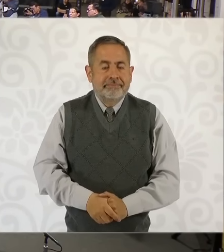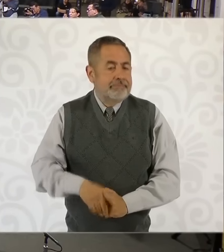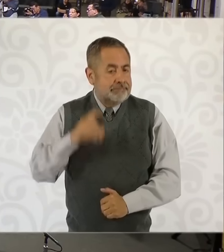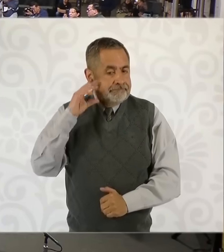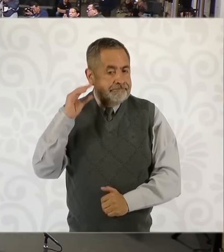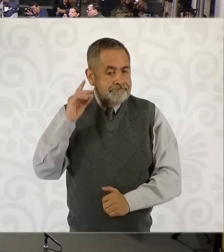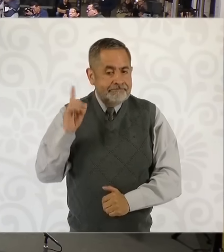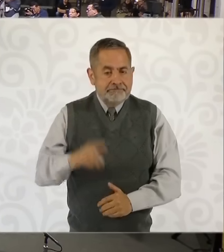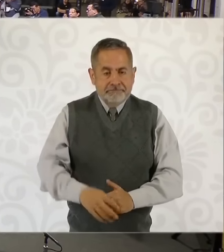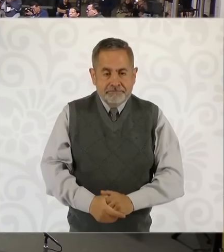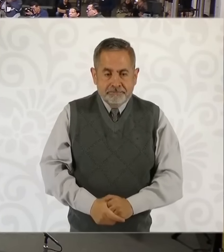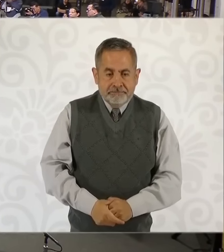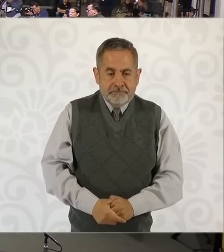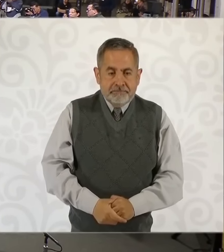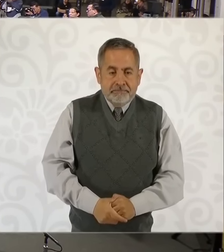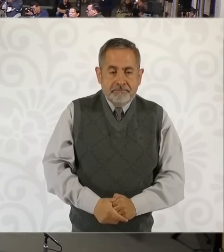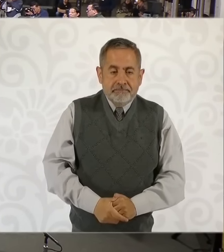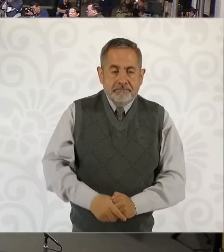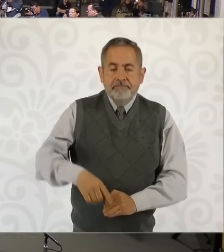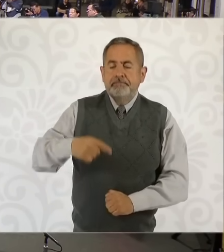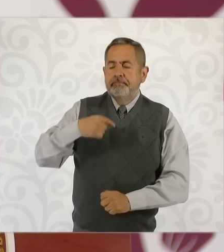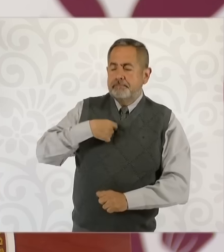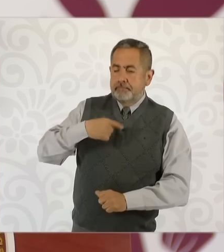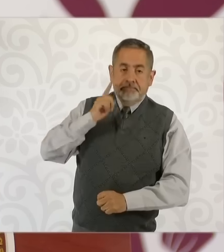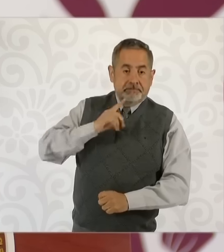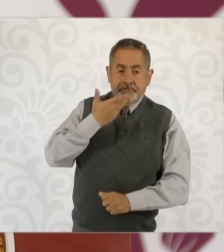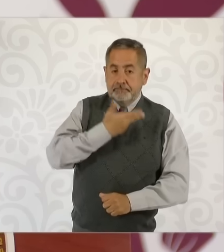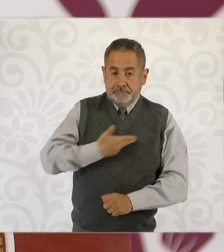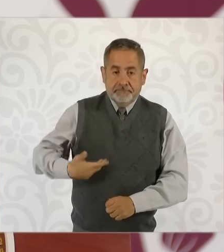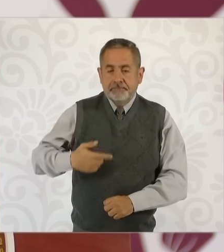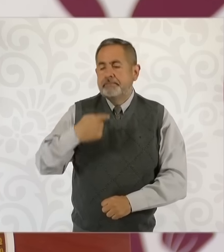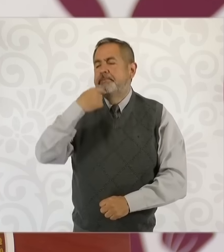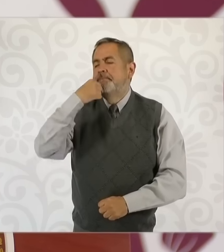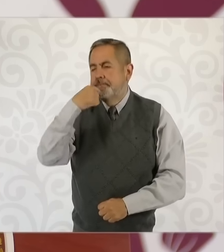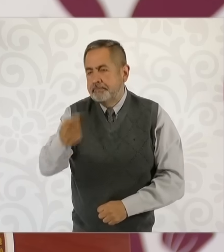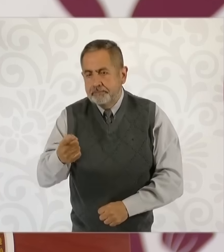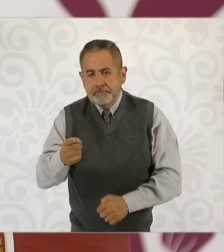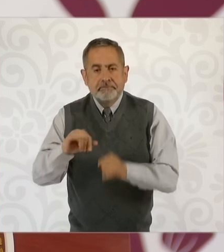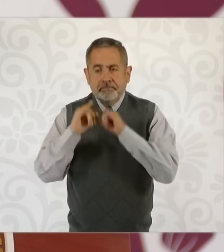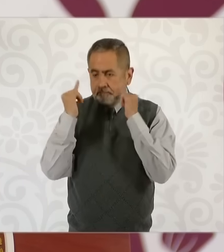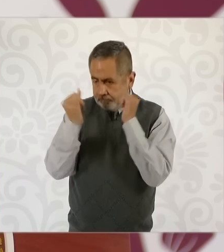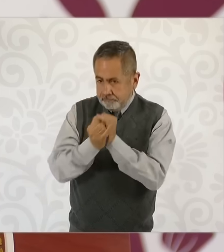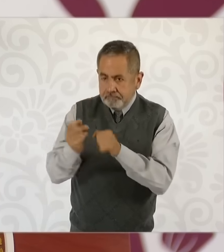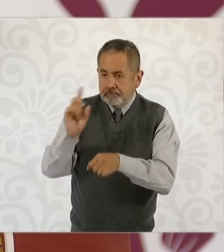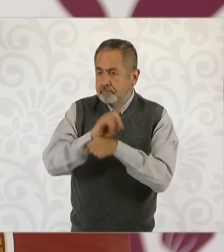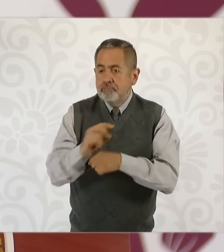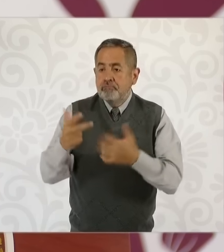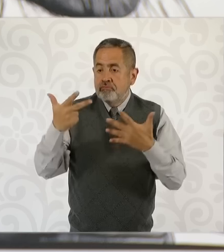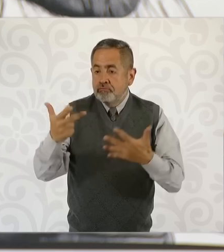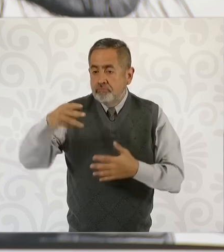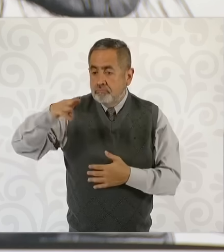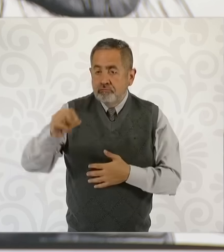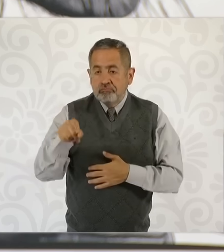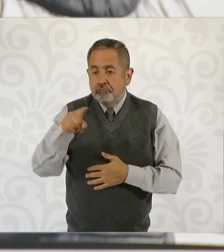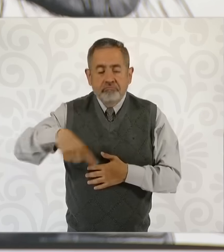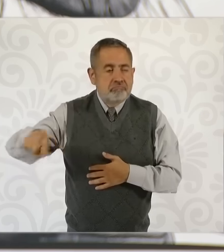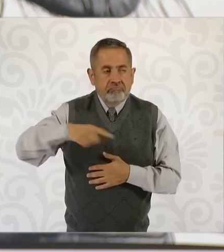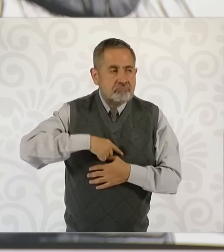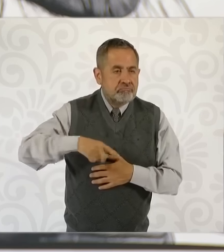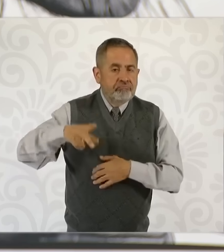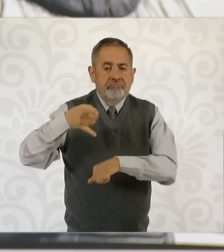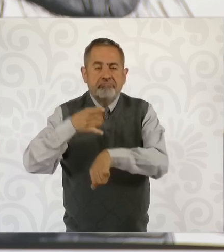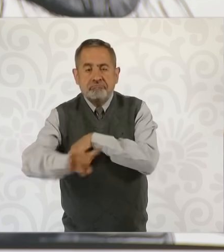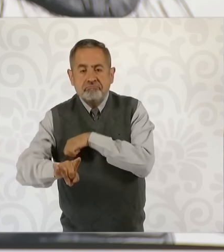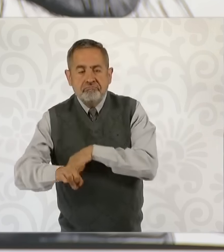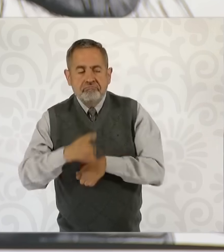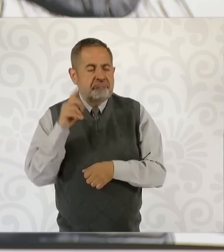de los maestros esa reunión? Lo dijimos en la reunión que tuve con ellos, que el 8 de mayo. Y ellos ya informaron que, pues,